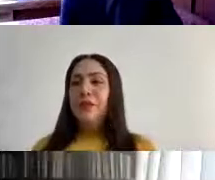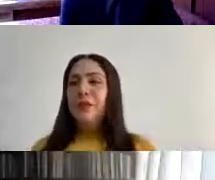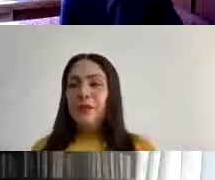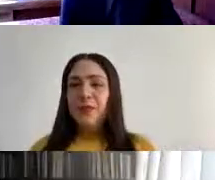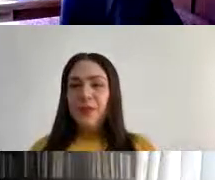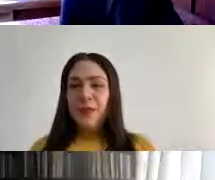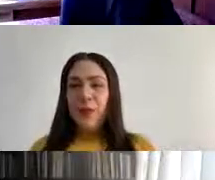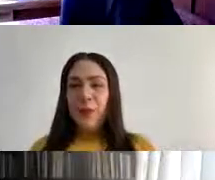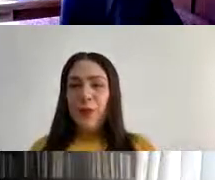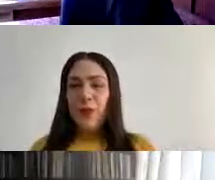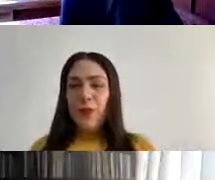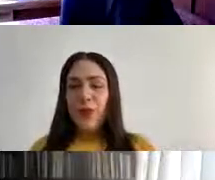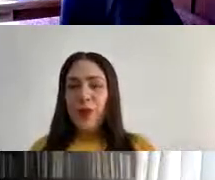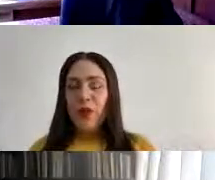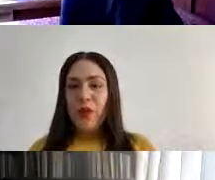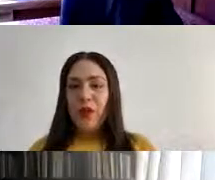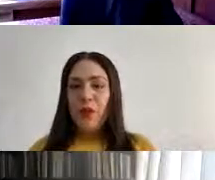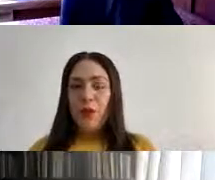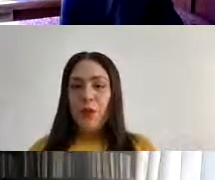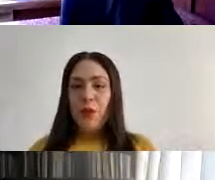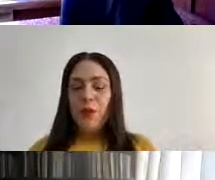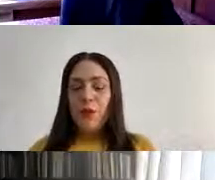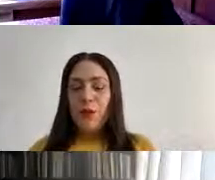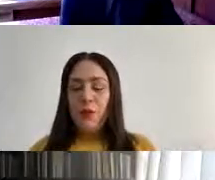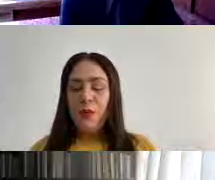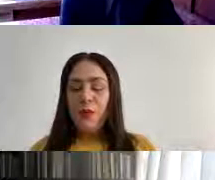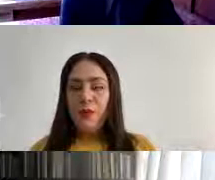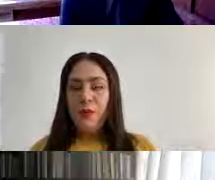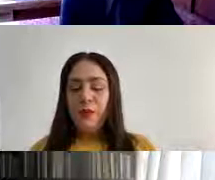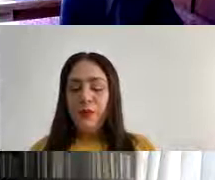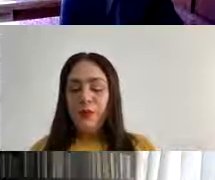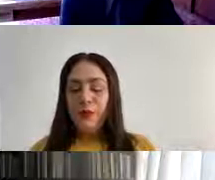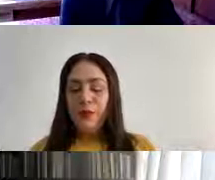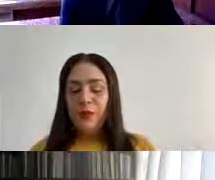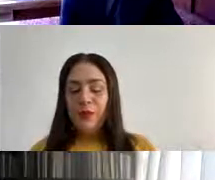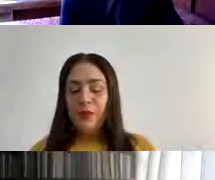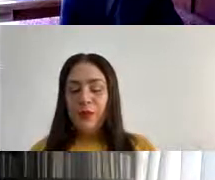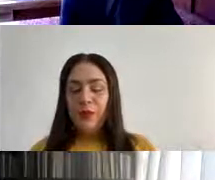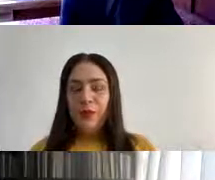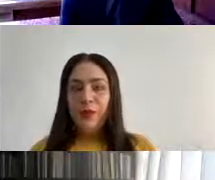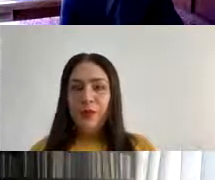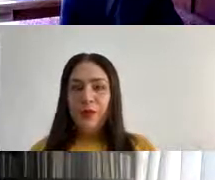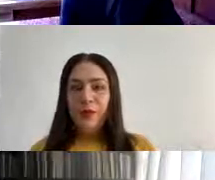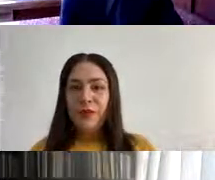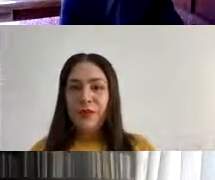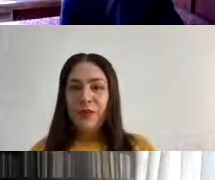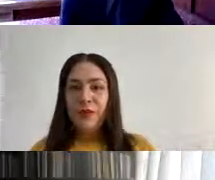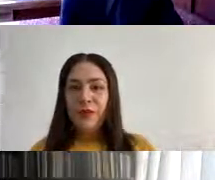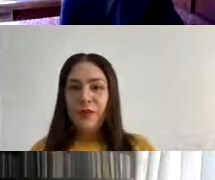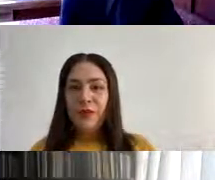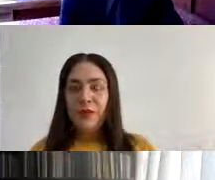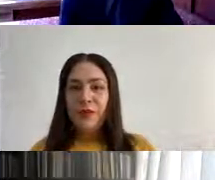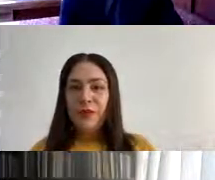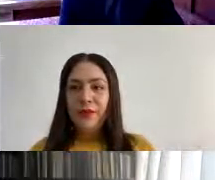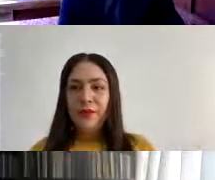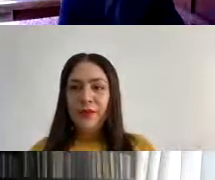México, pues para el suministro también dependemos de fuentes externas a los límites territoriales